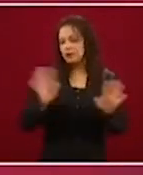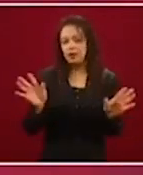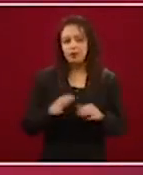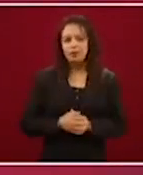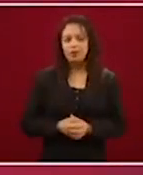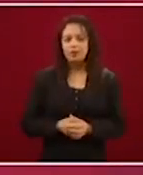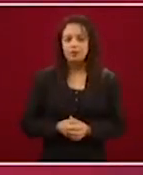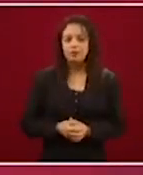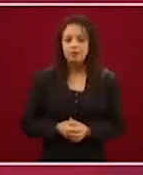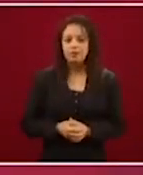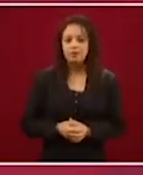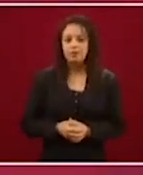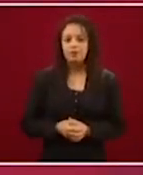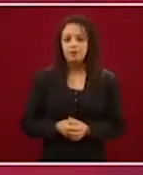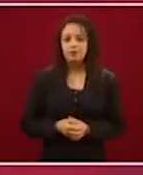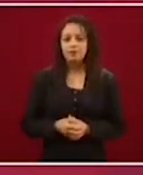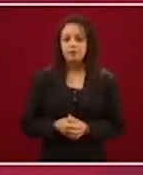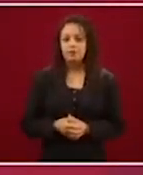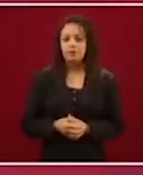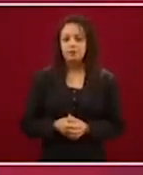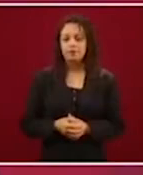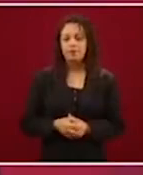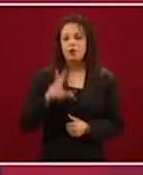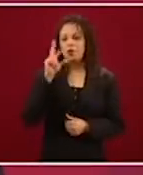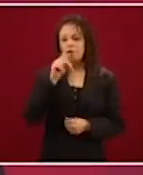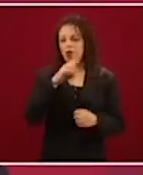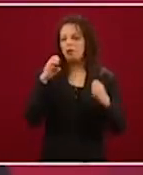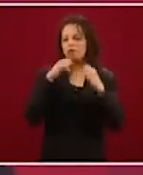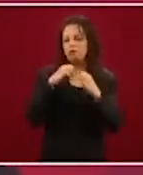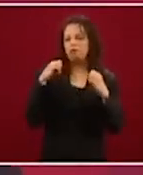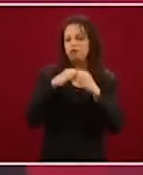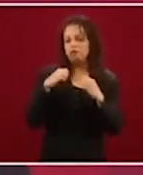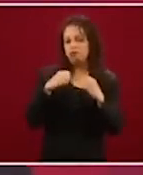Y nada de manipulaciones, nada de engaños.